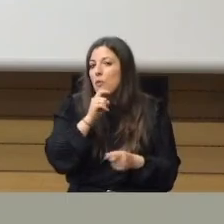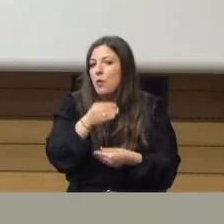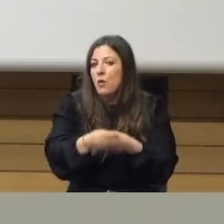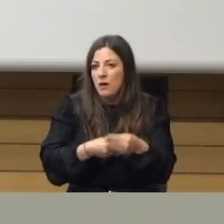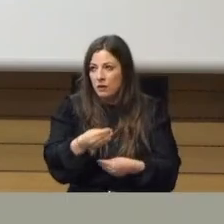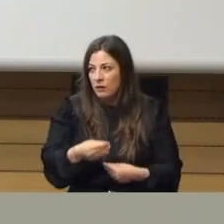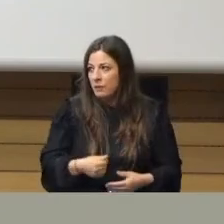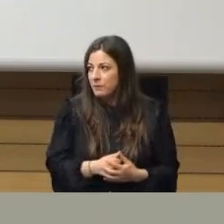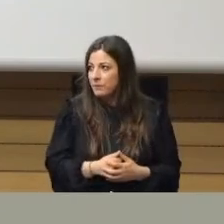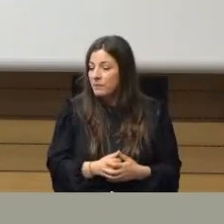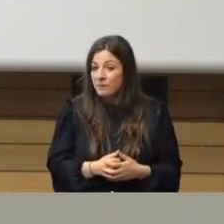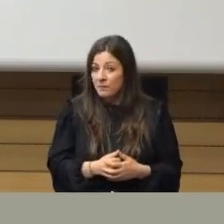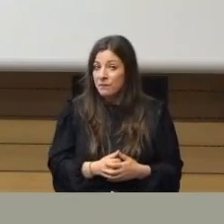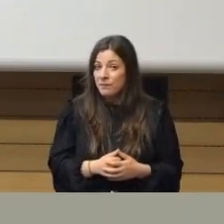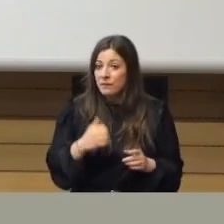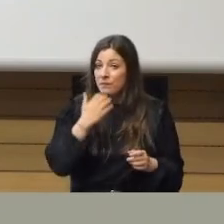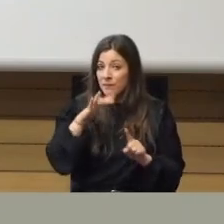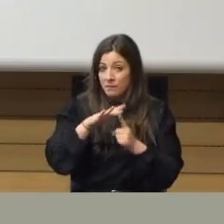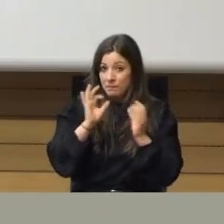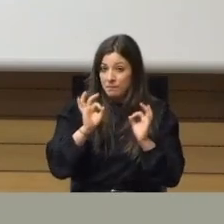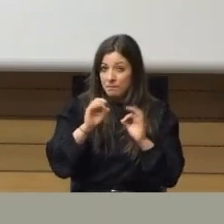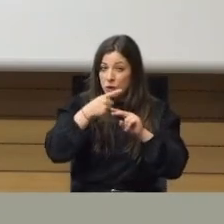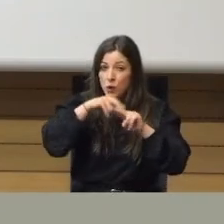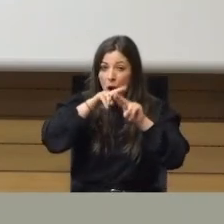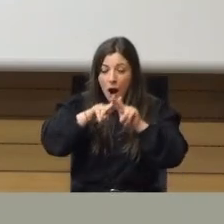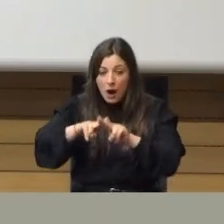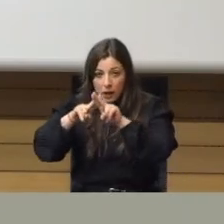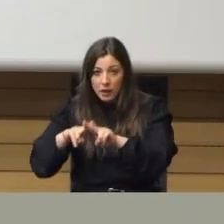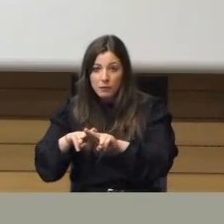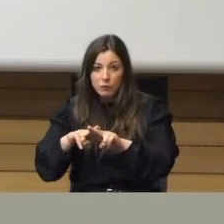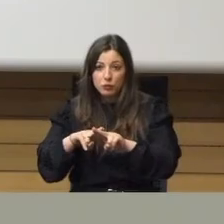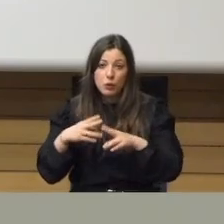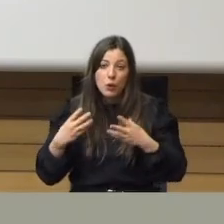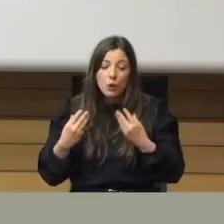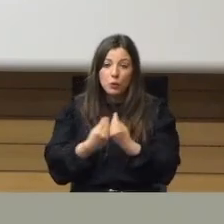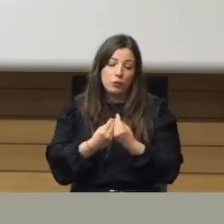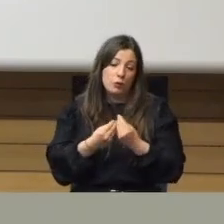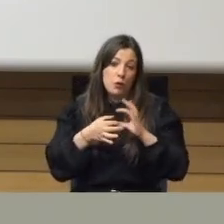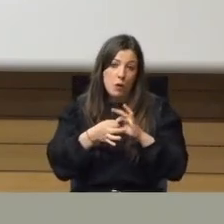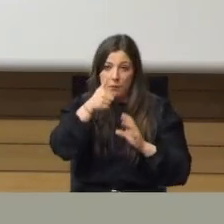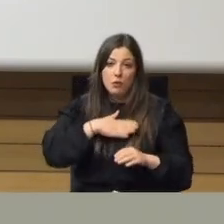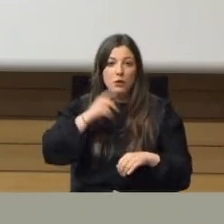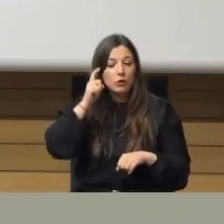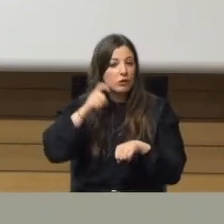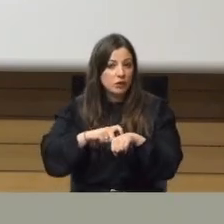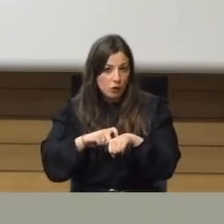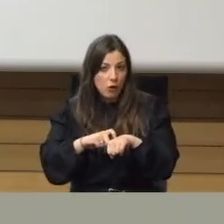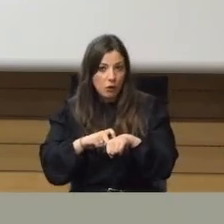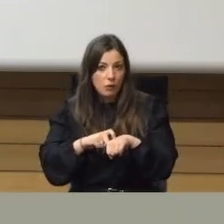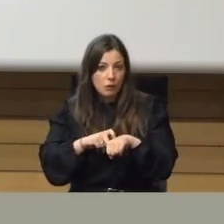Como nos encontramos con esto, estuvimos analizando junto con mi colega Manuel Rodríguez, que es un psiquiatra,